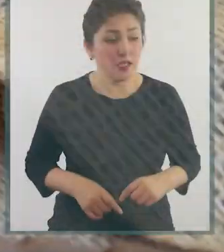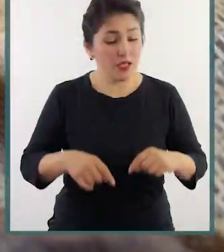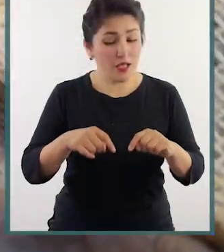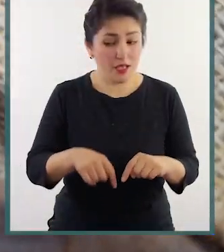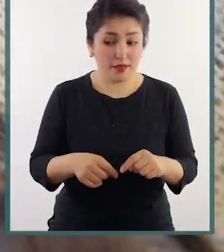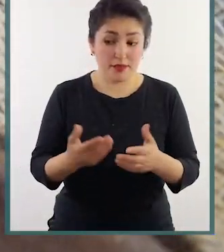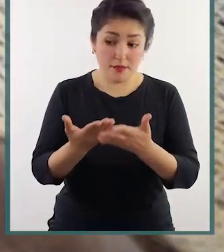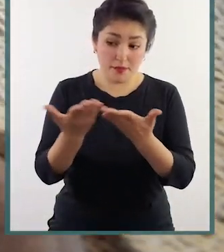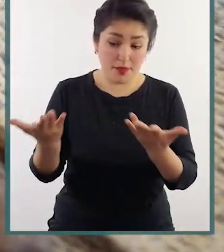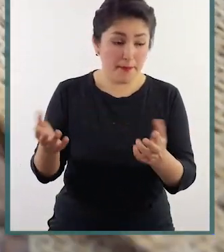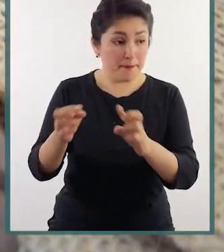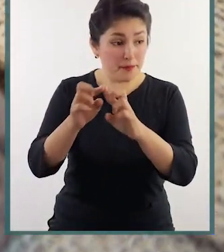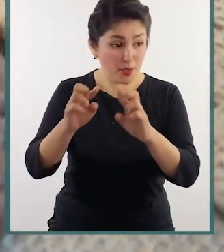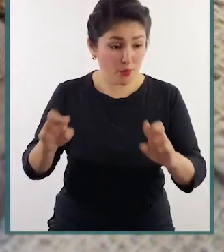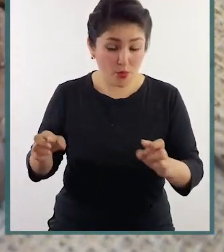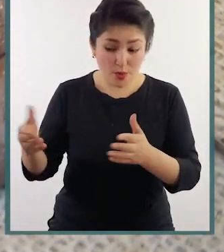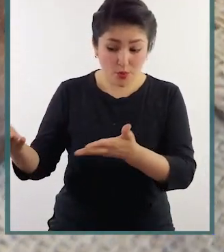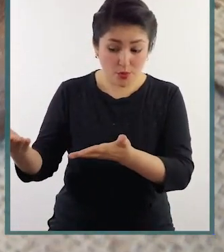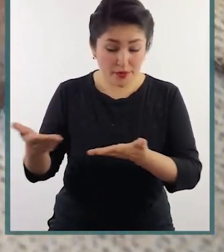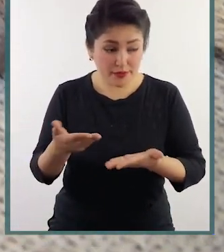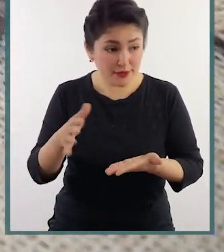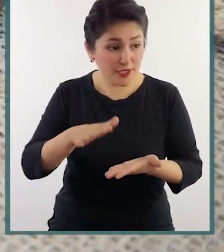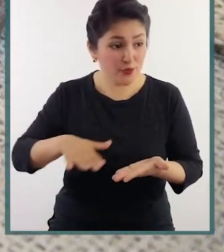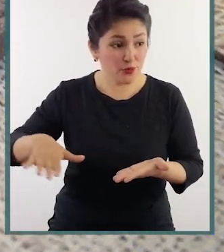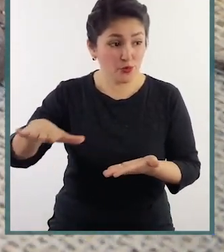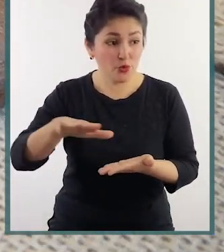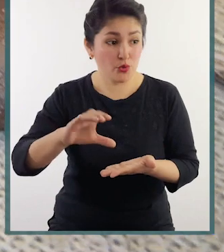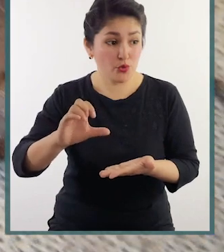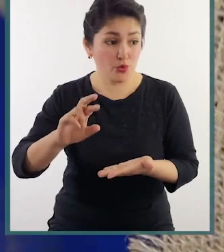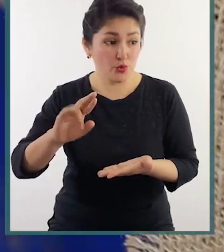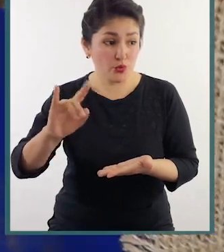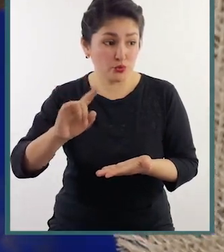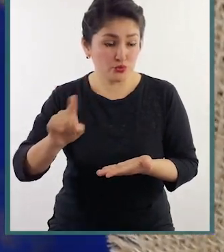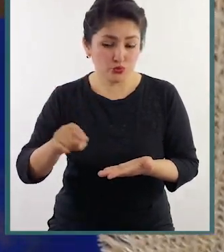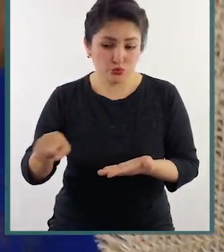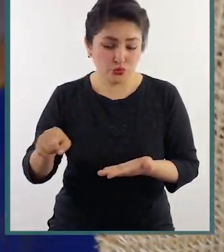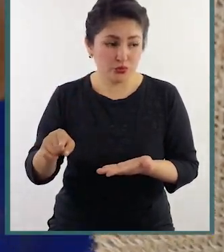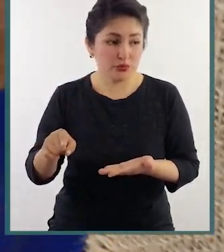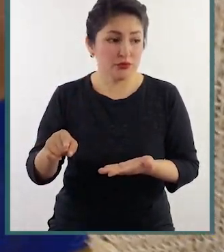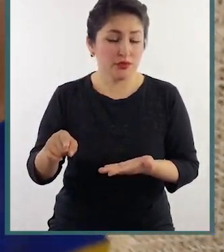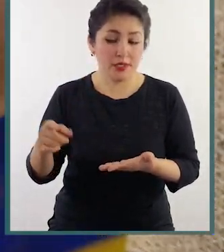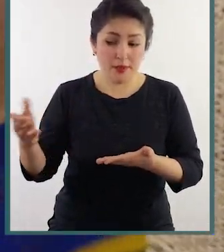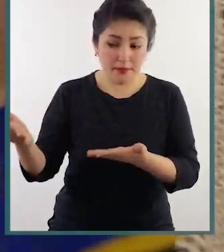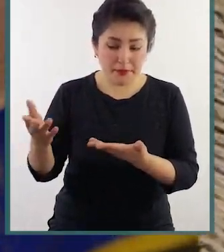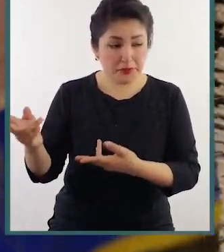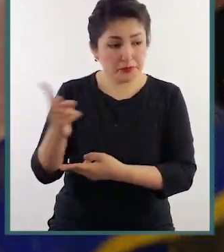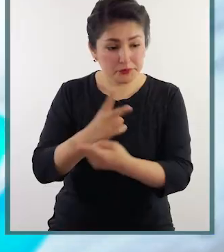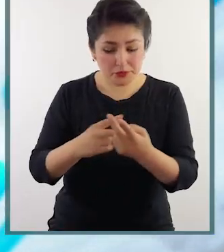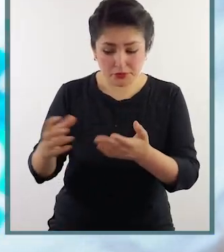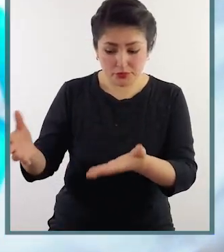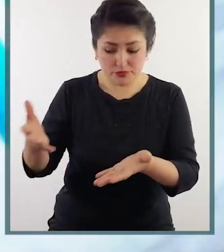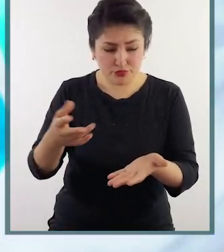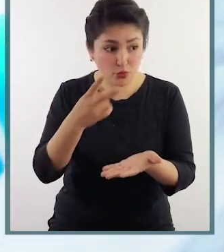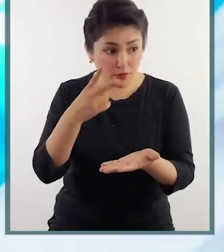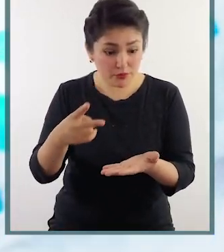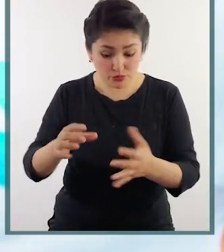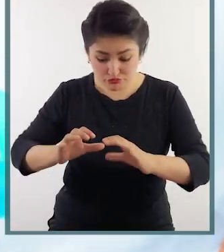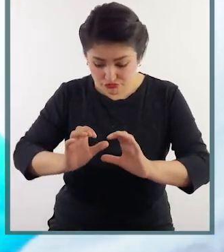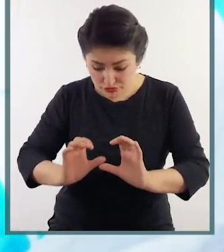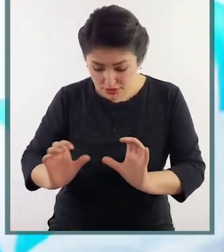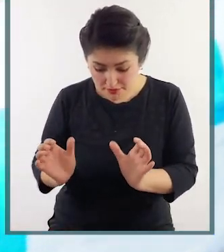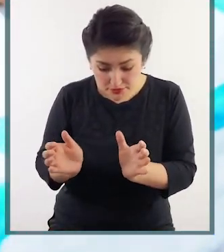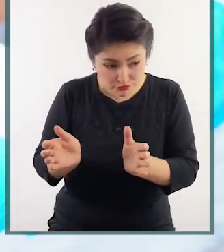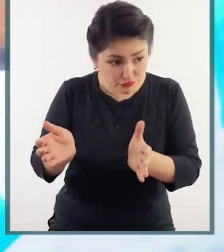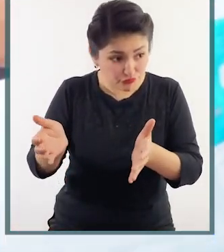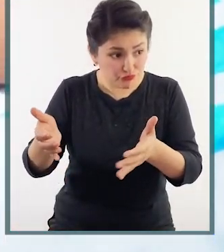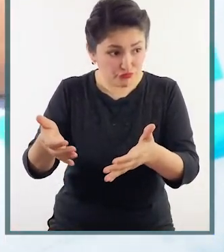Aquí presente nuestros paisanos de Pampa Cruz de la comunidad y de Huancarugma. Tenemos aquí